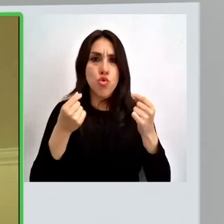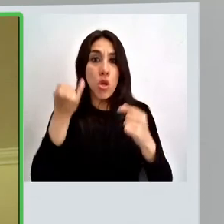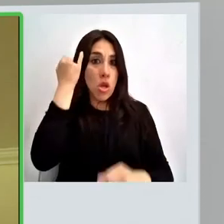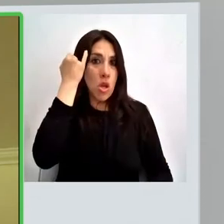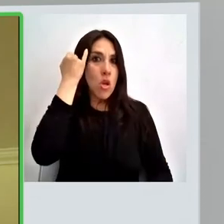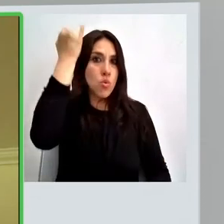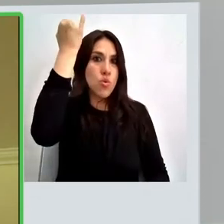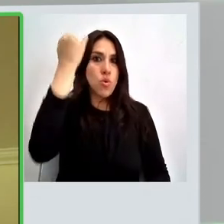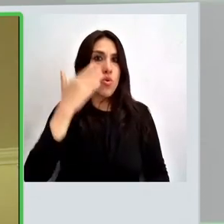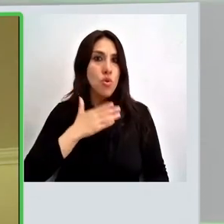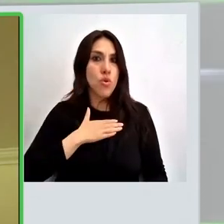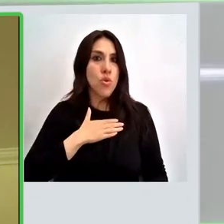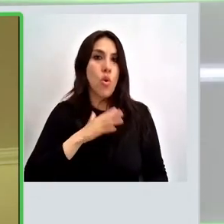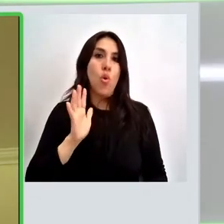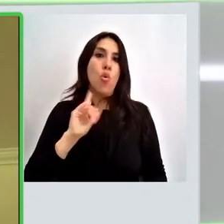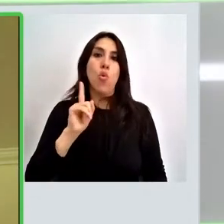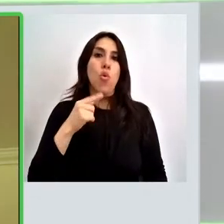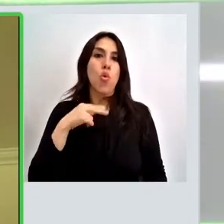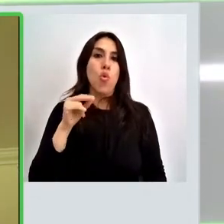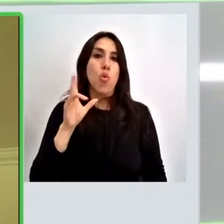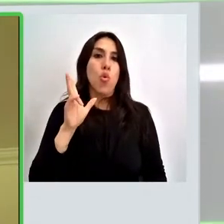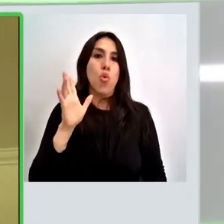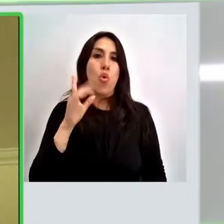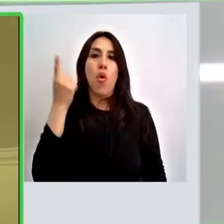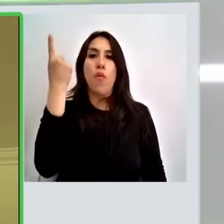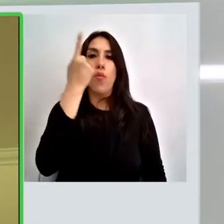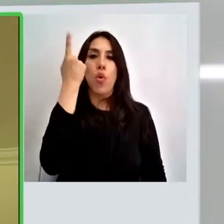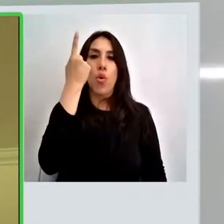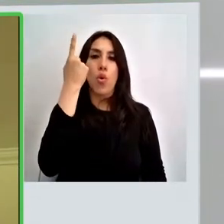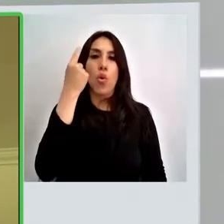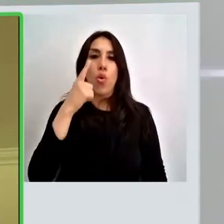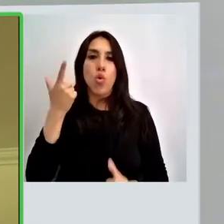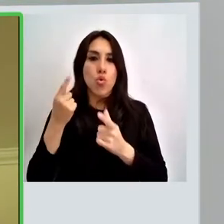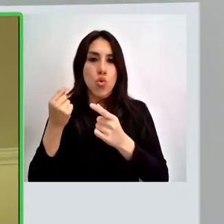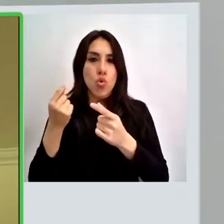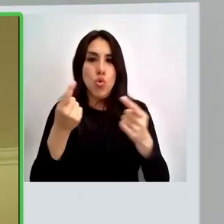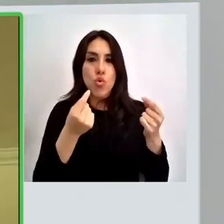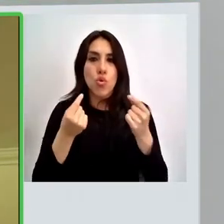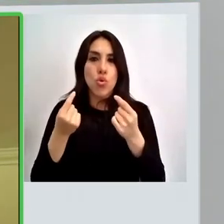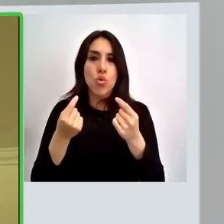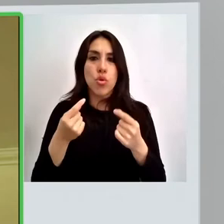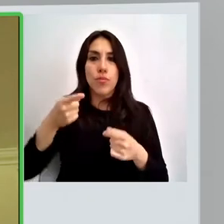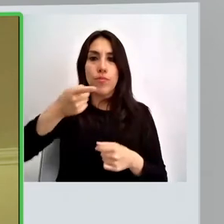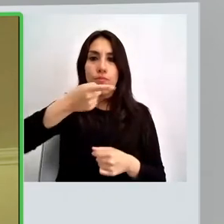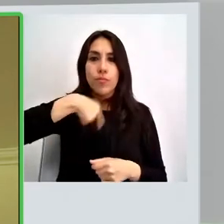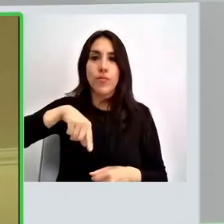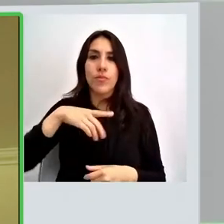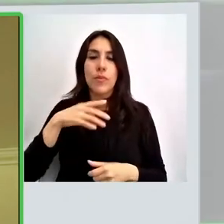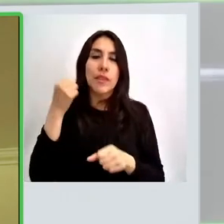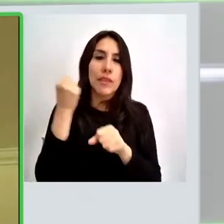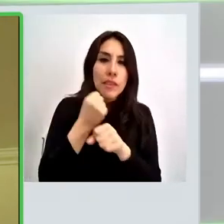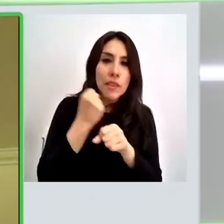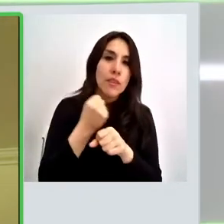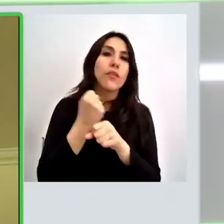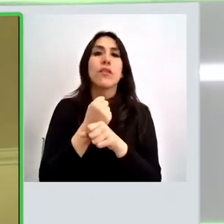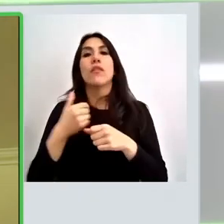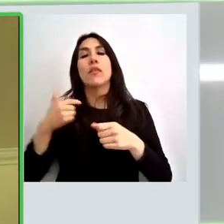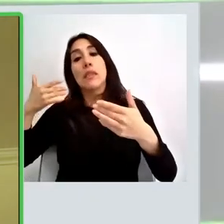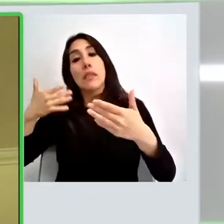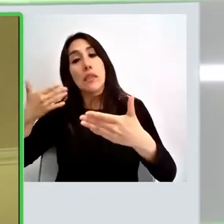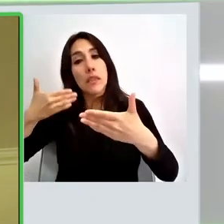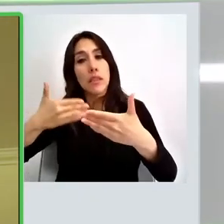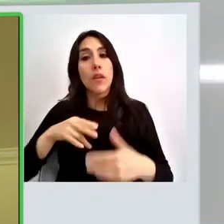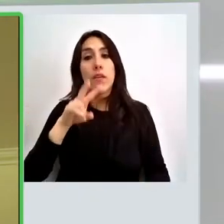solamente estuvimos trabajando durante 20 años hubo marcha hubo gente que fue